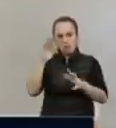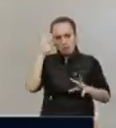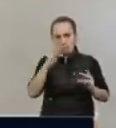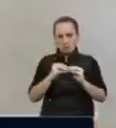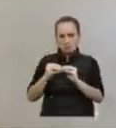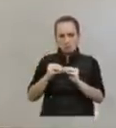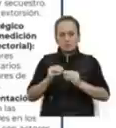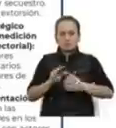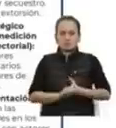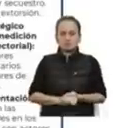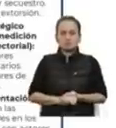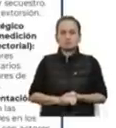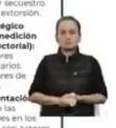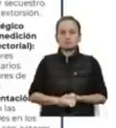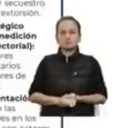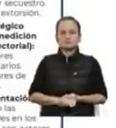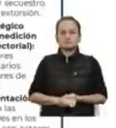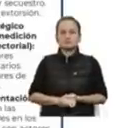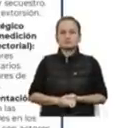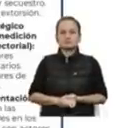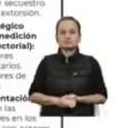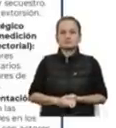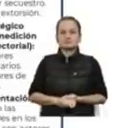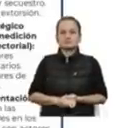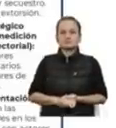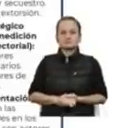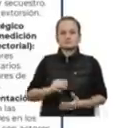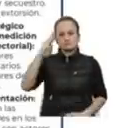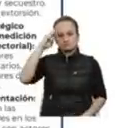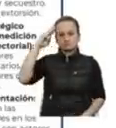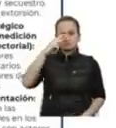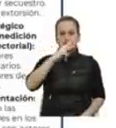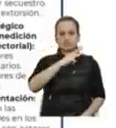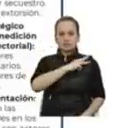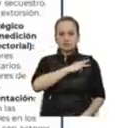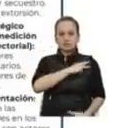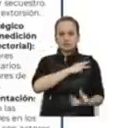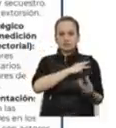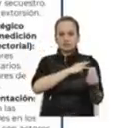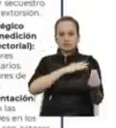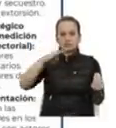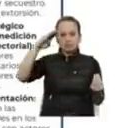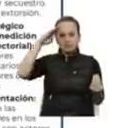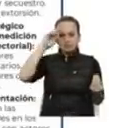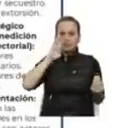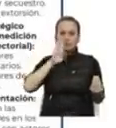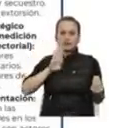la participación de fuerzas militares y de Policía Nacional.